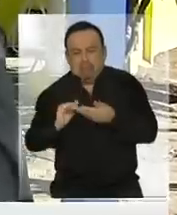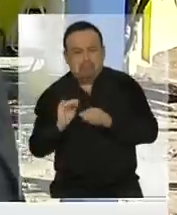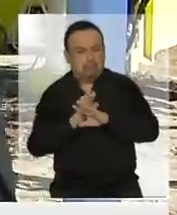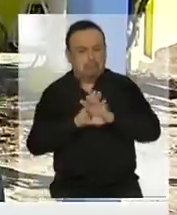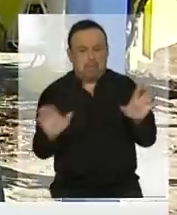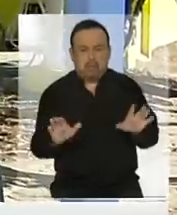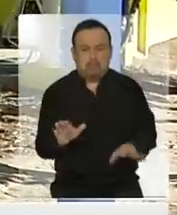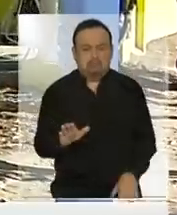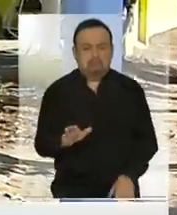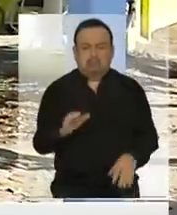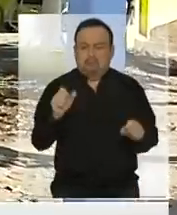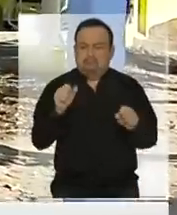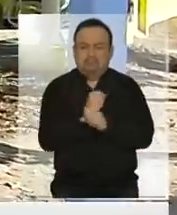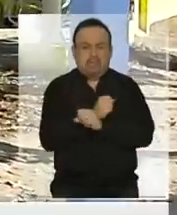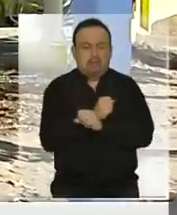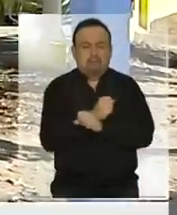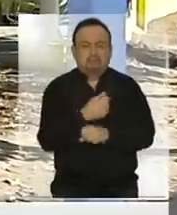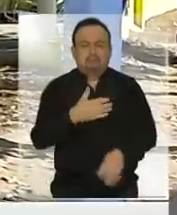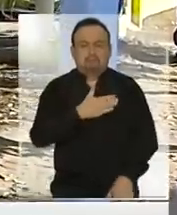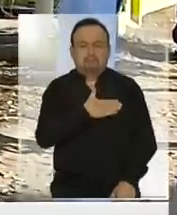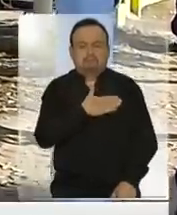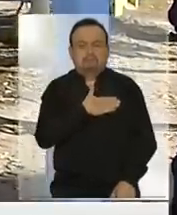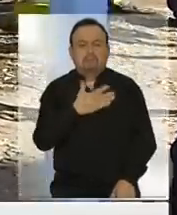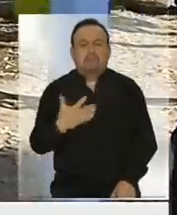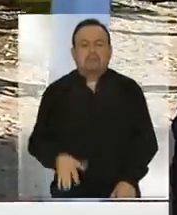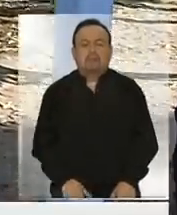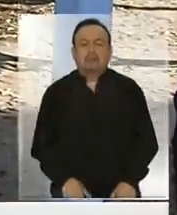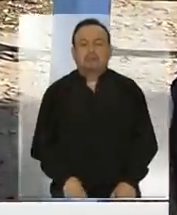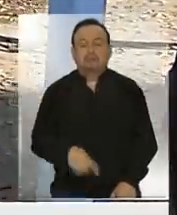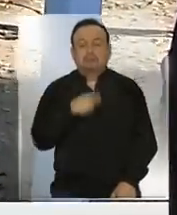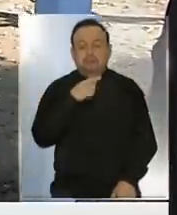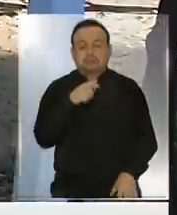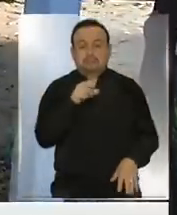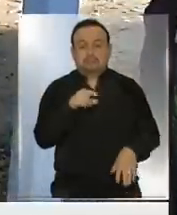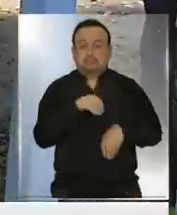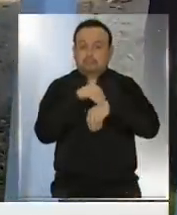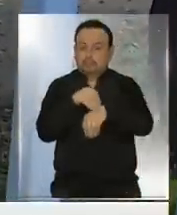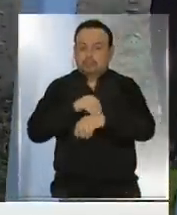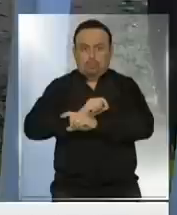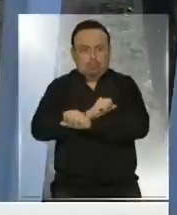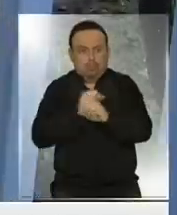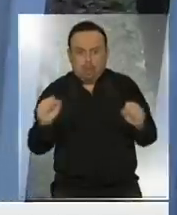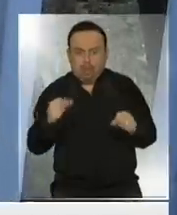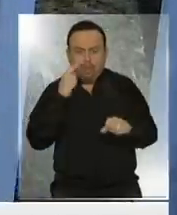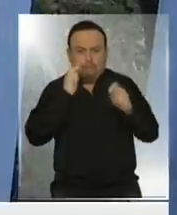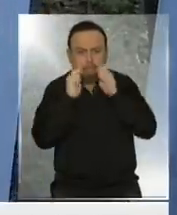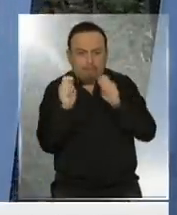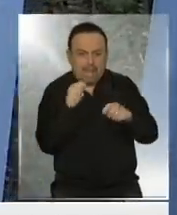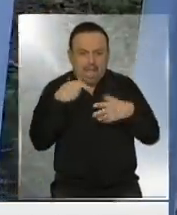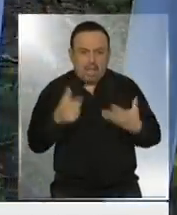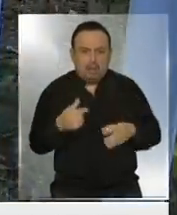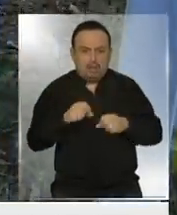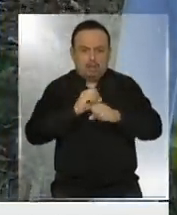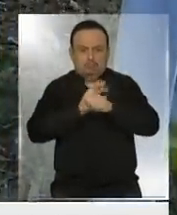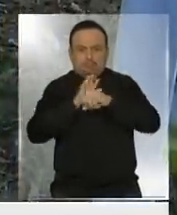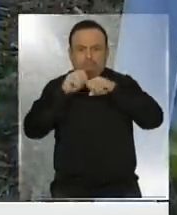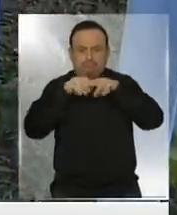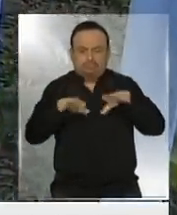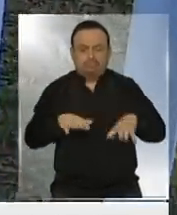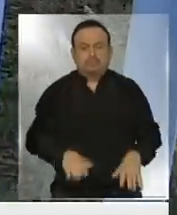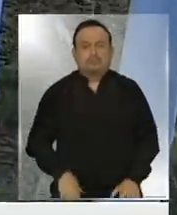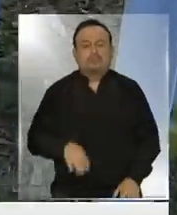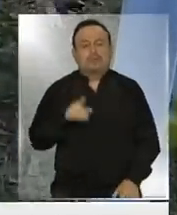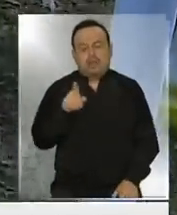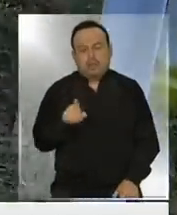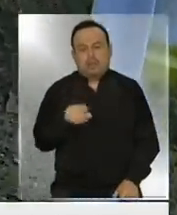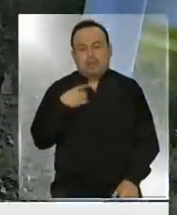situación que en la que se mantiene obviamente todo el mundo y la alerta sanitaria también que tenemos en nuestro país los invito a escuchar esas